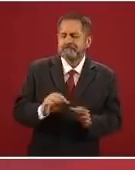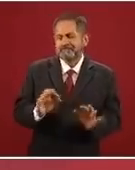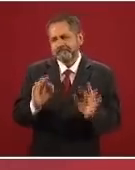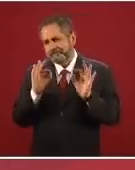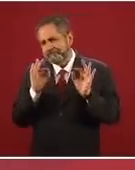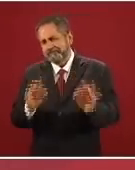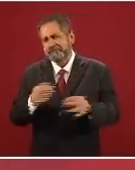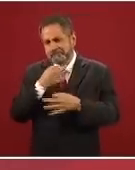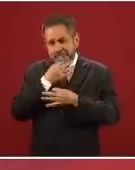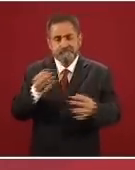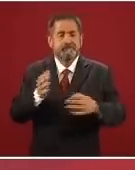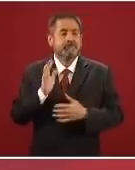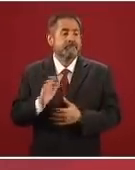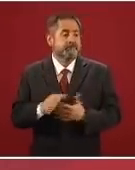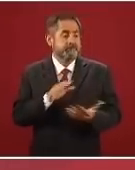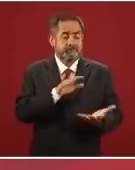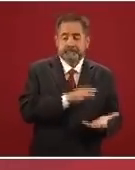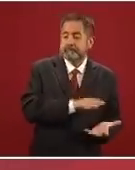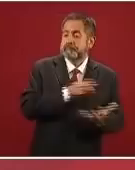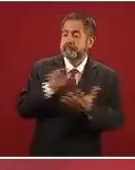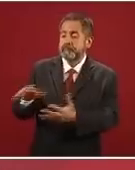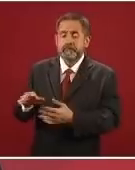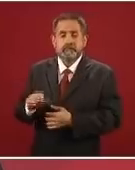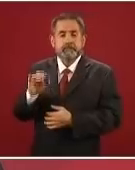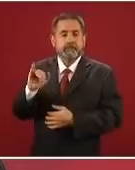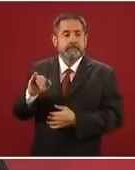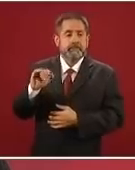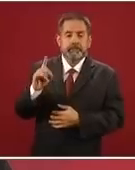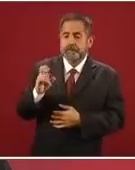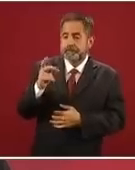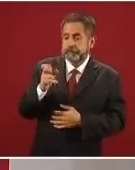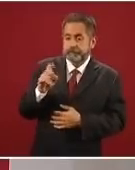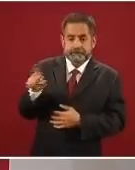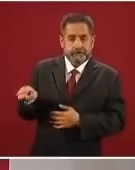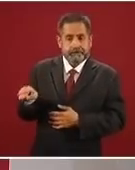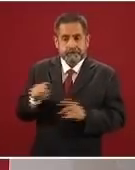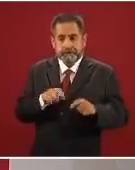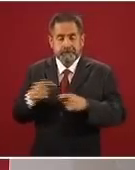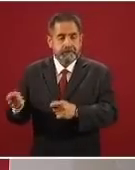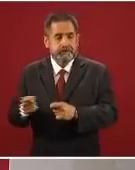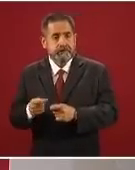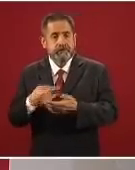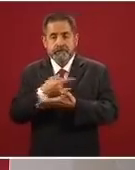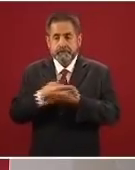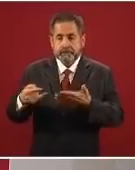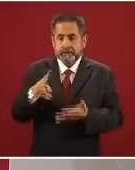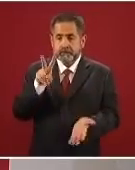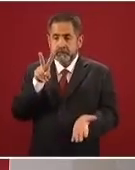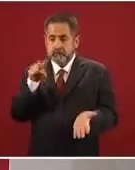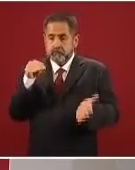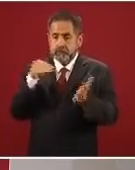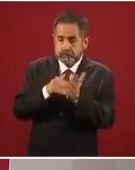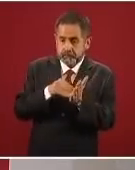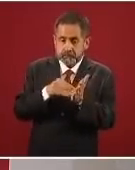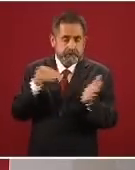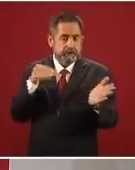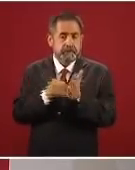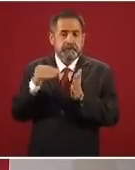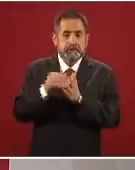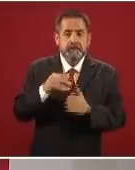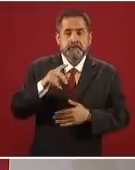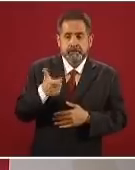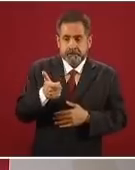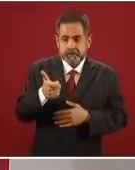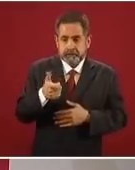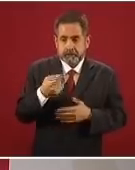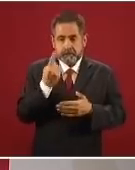satisfacción que le estamos entregando al Instituto un cheque por 2,000 millones de pesos.